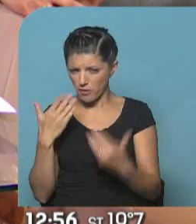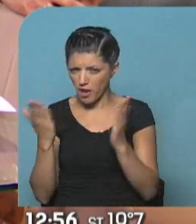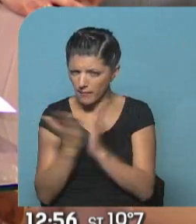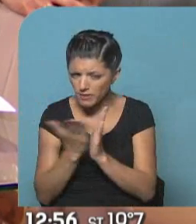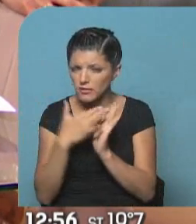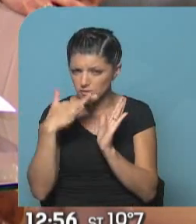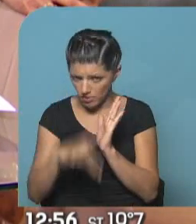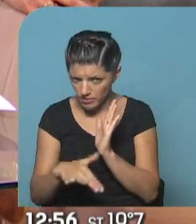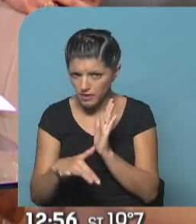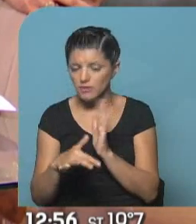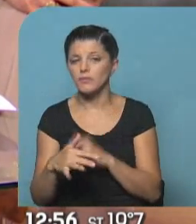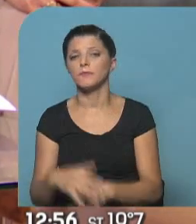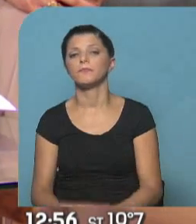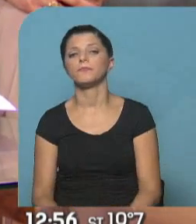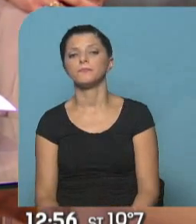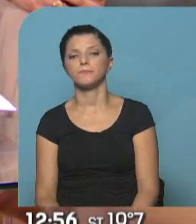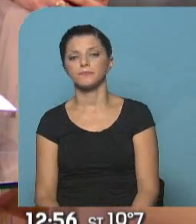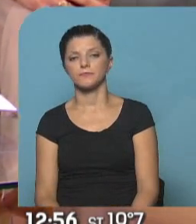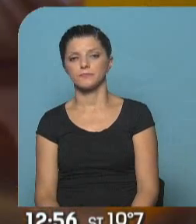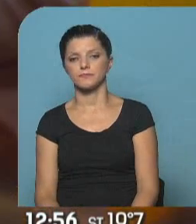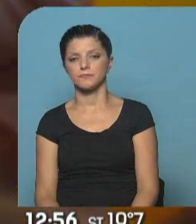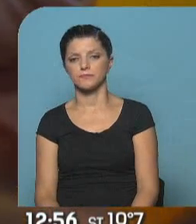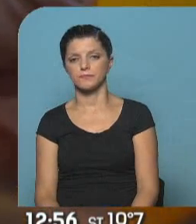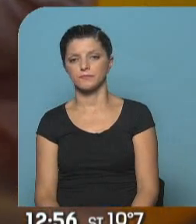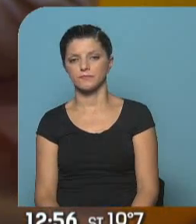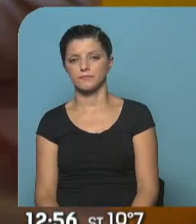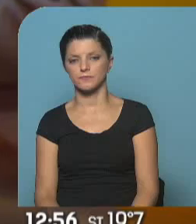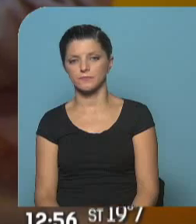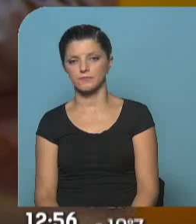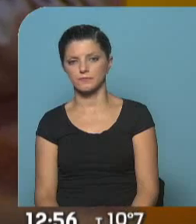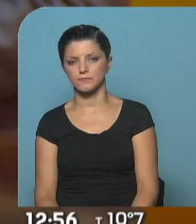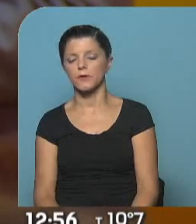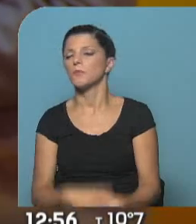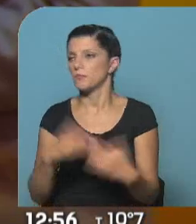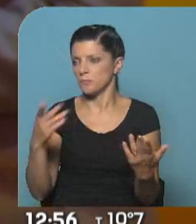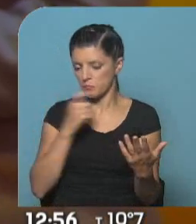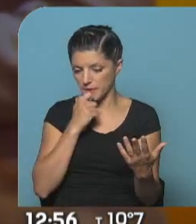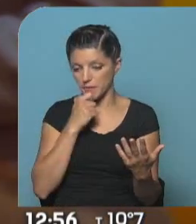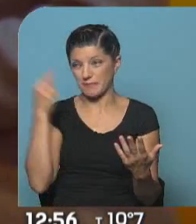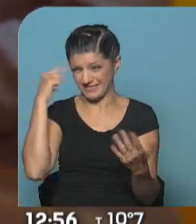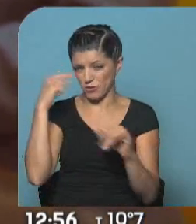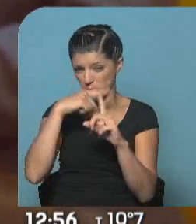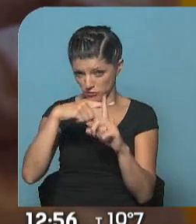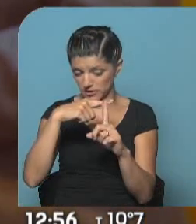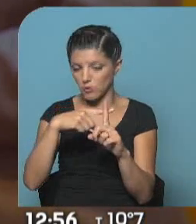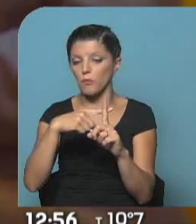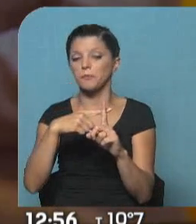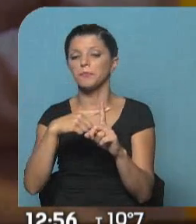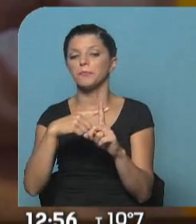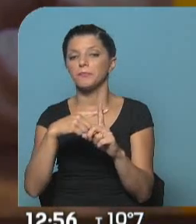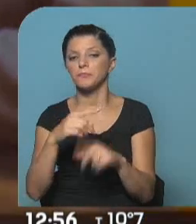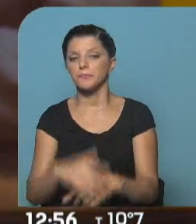Por ejemplo, pensando un poquito, bueno, el riesgo, los costos que cada uno